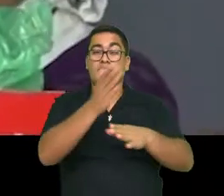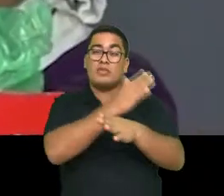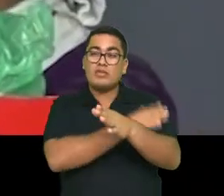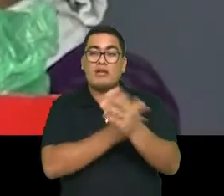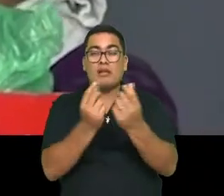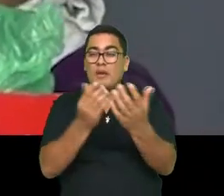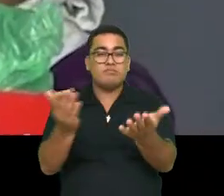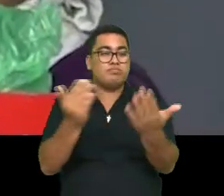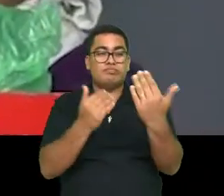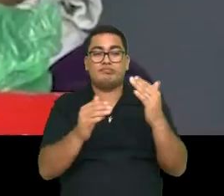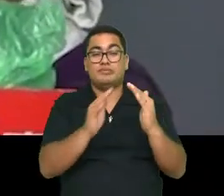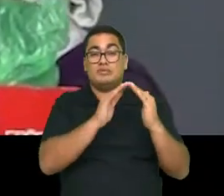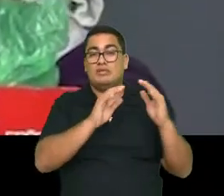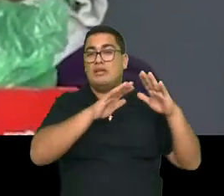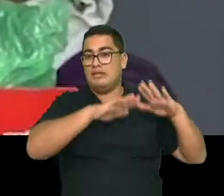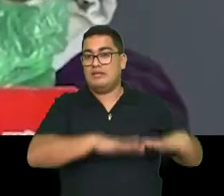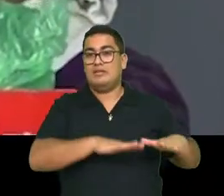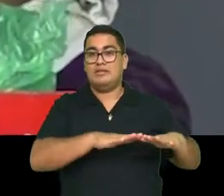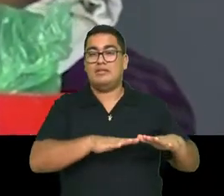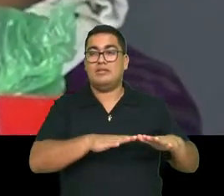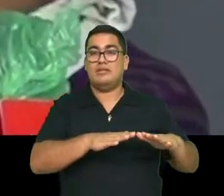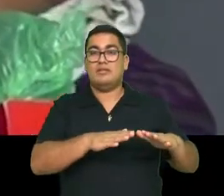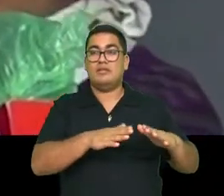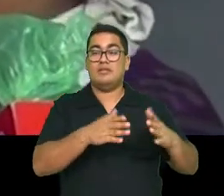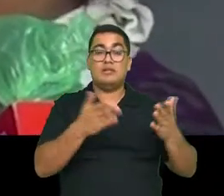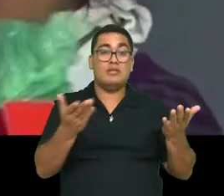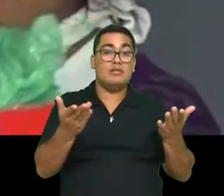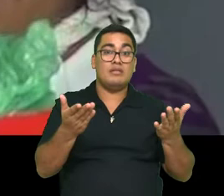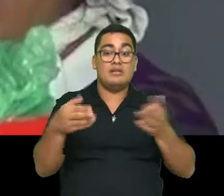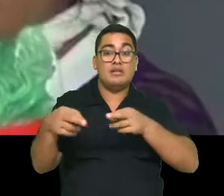temprana hora, antes de que se llevaran